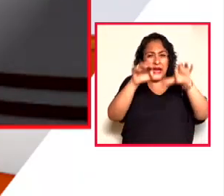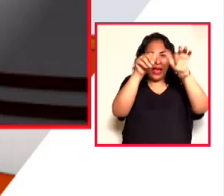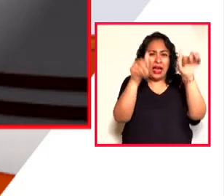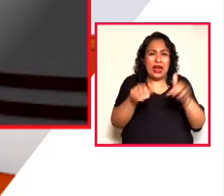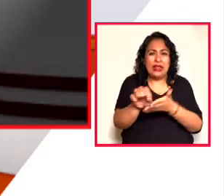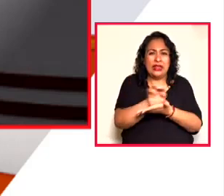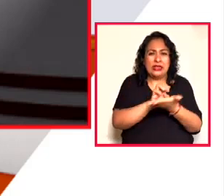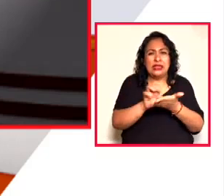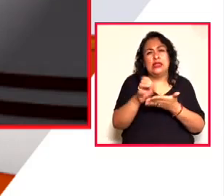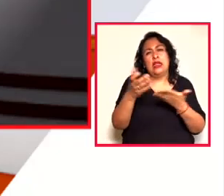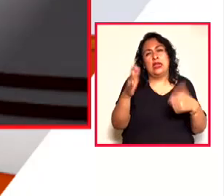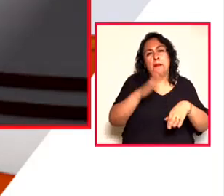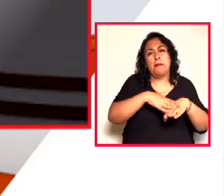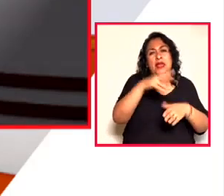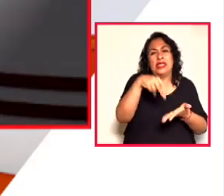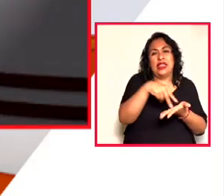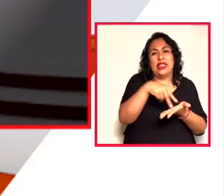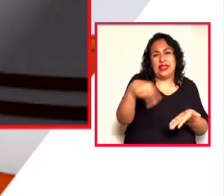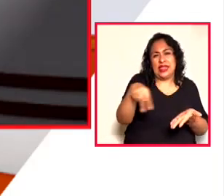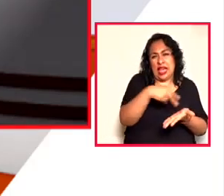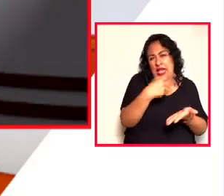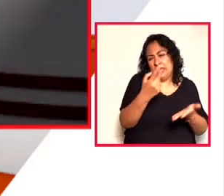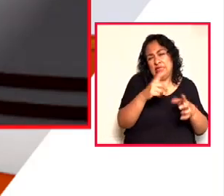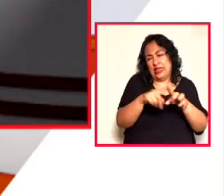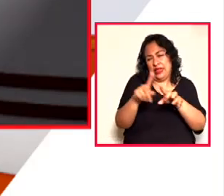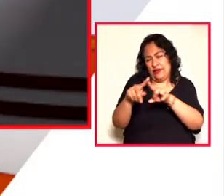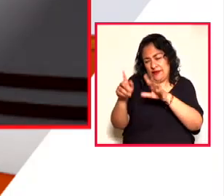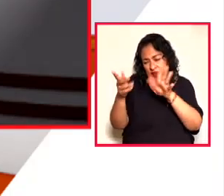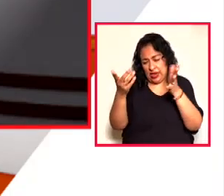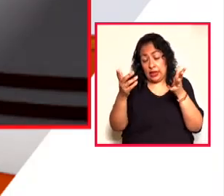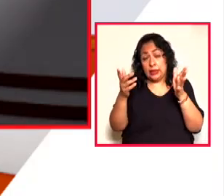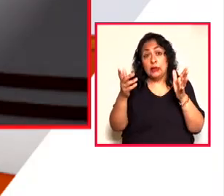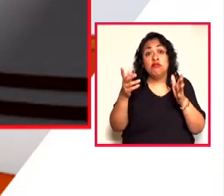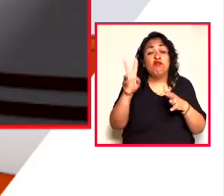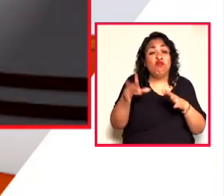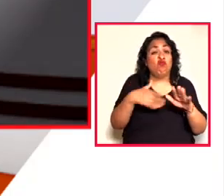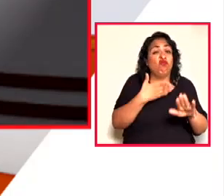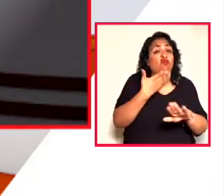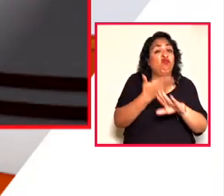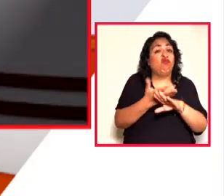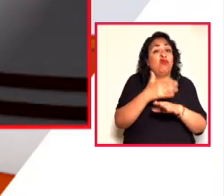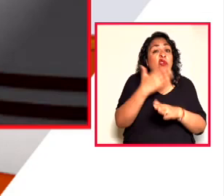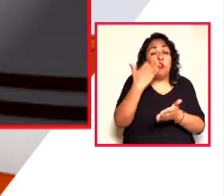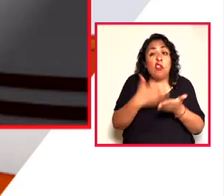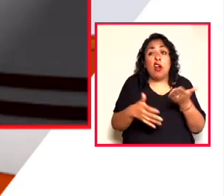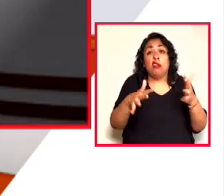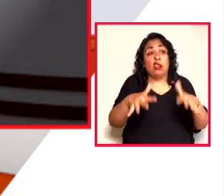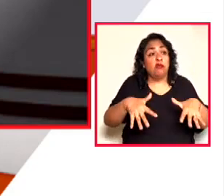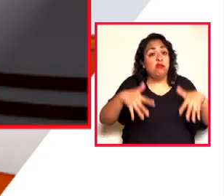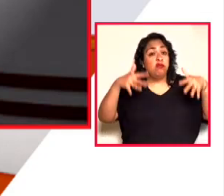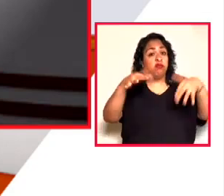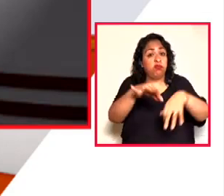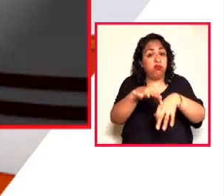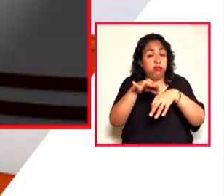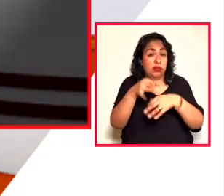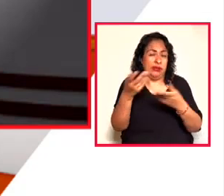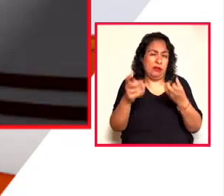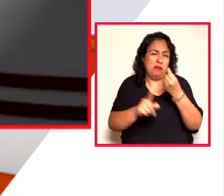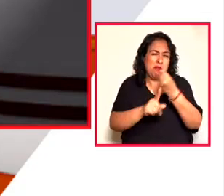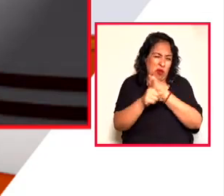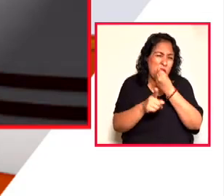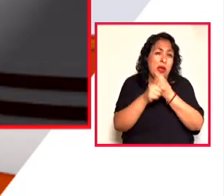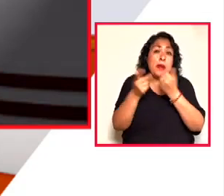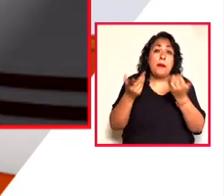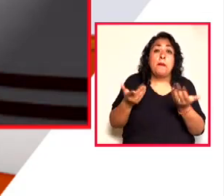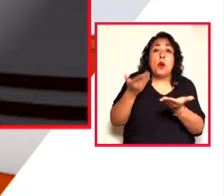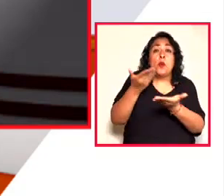la danza, como muchas otras disciplinas artísticas, se ha visto afectada ante la falta de espectáculos en vivo. Ante este problema y con la iniciativa